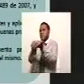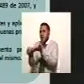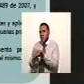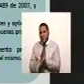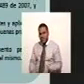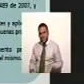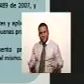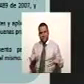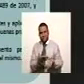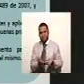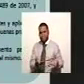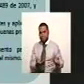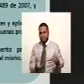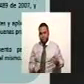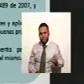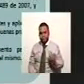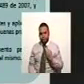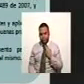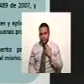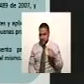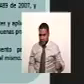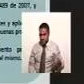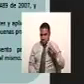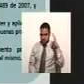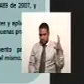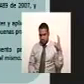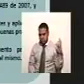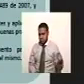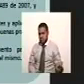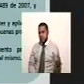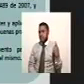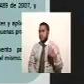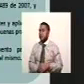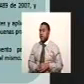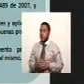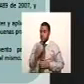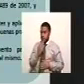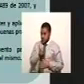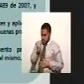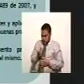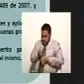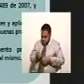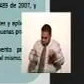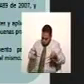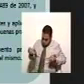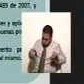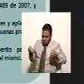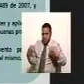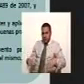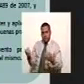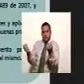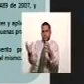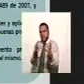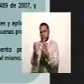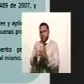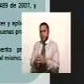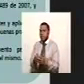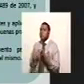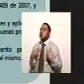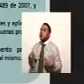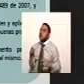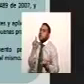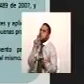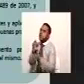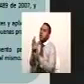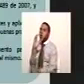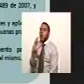registradas. Y senador Soto, un pequeño transportador tiene que, en un país como Colombia, que aspira a llegar a la OCDE,